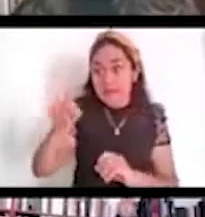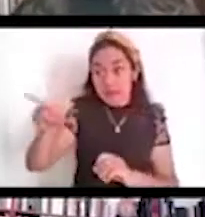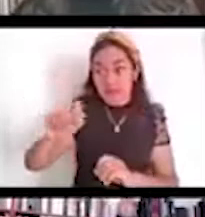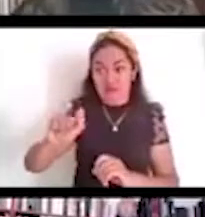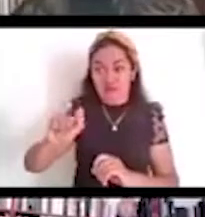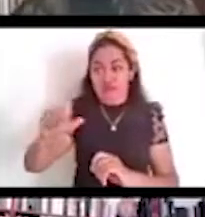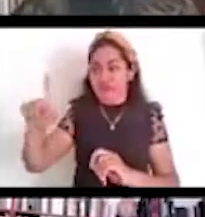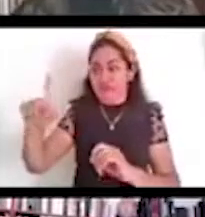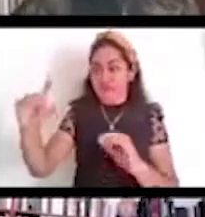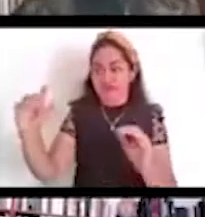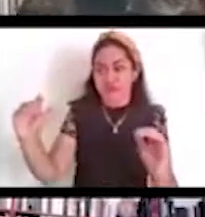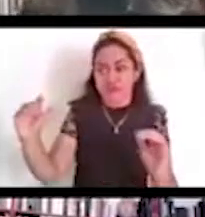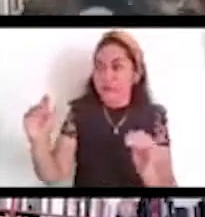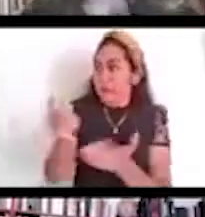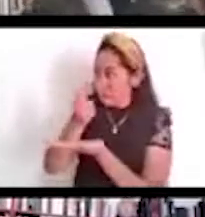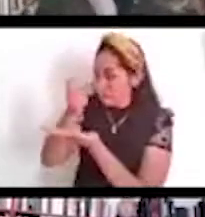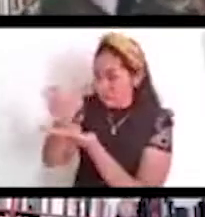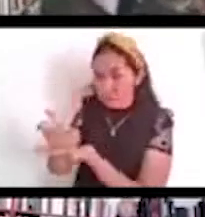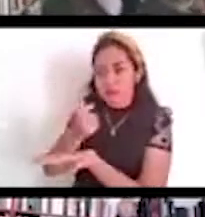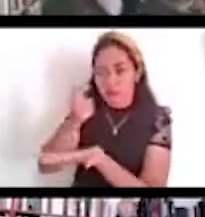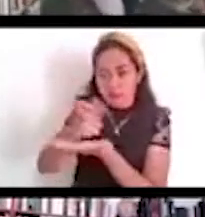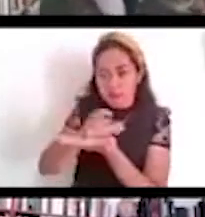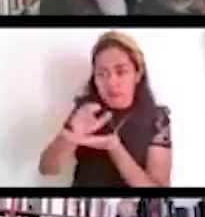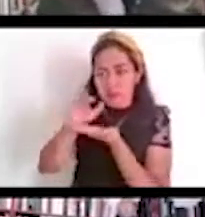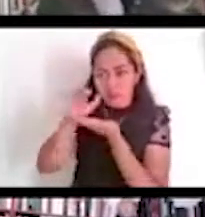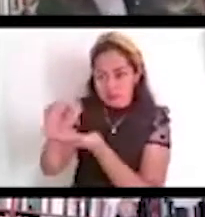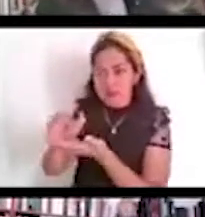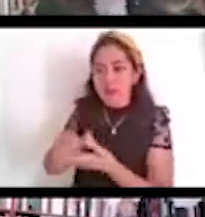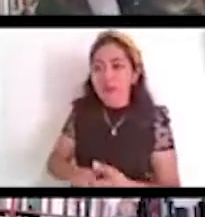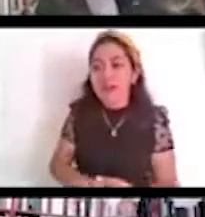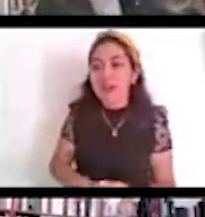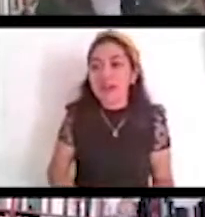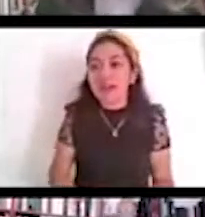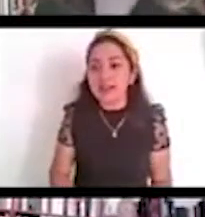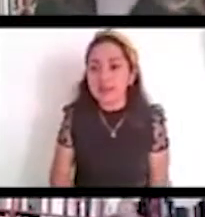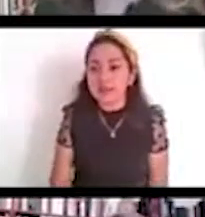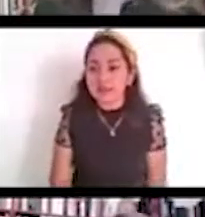cotidiano. Una de las cosas con las que... Sí, de hecho,